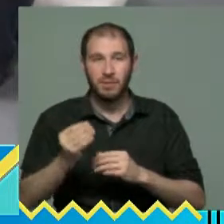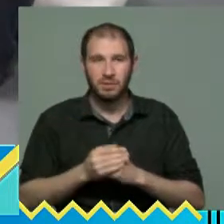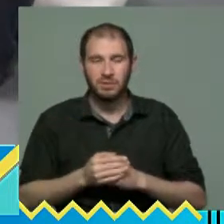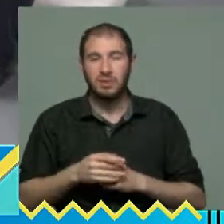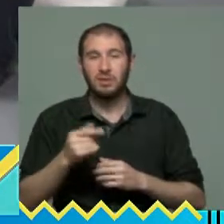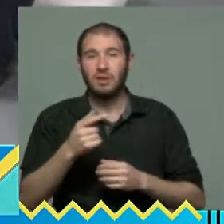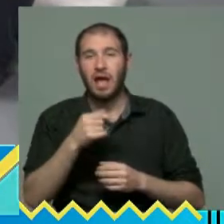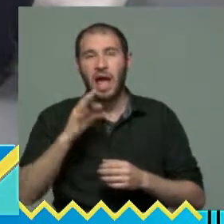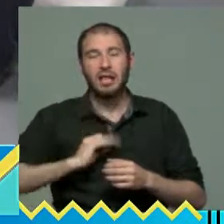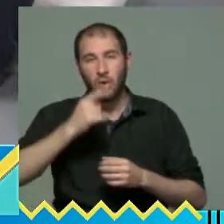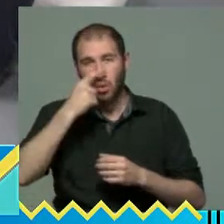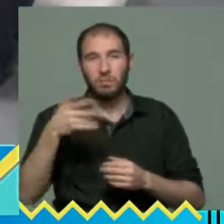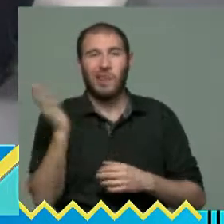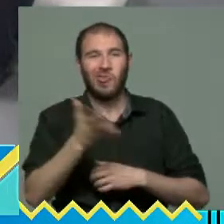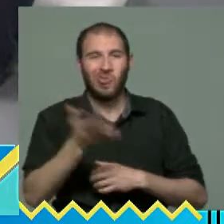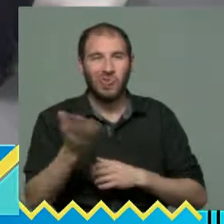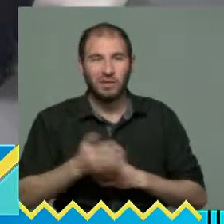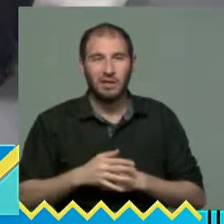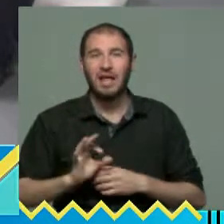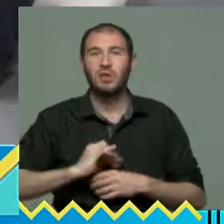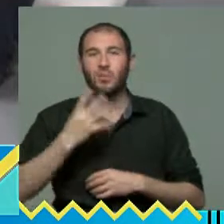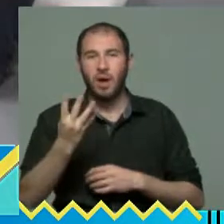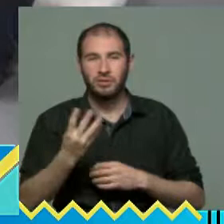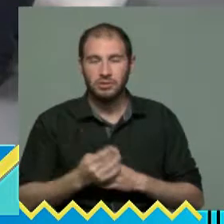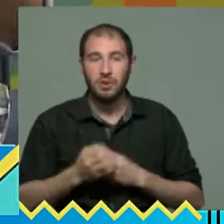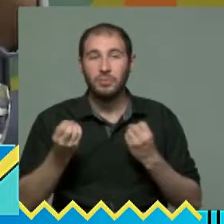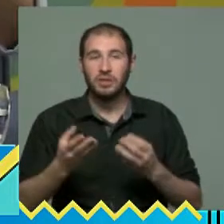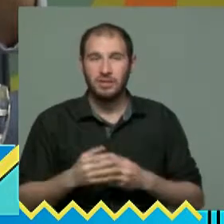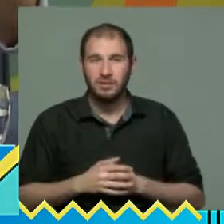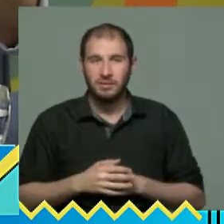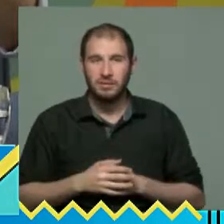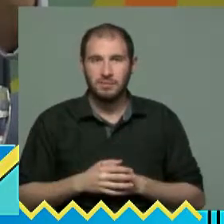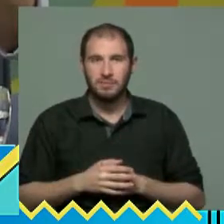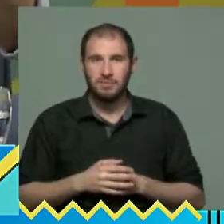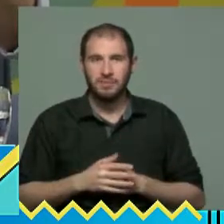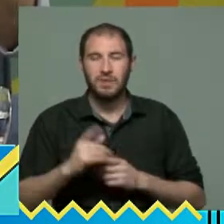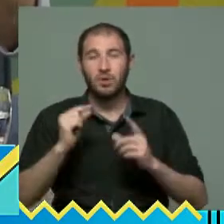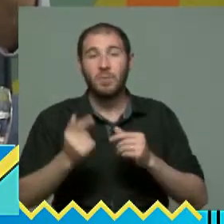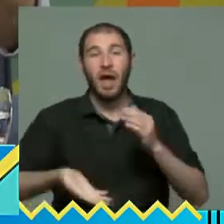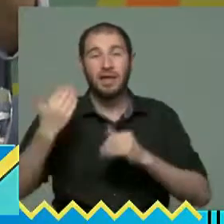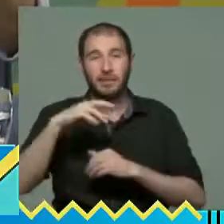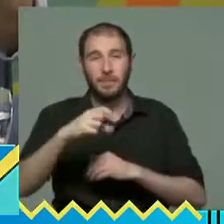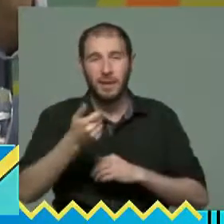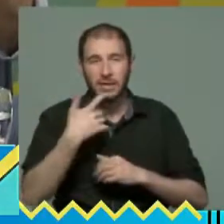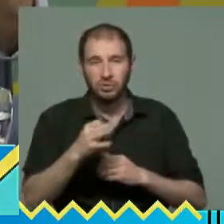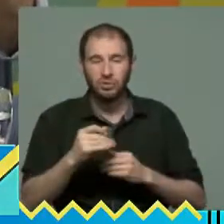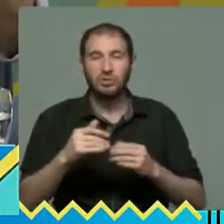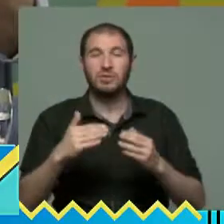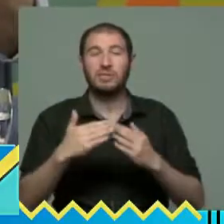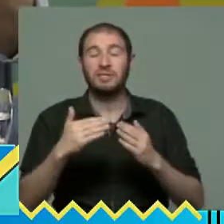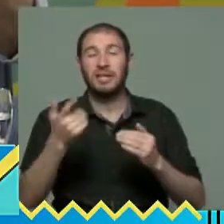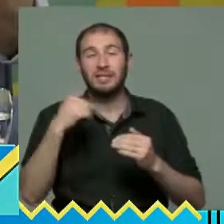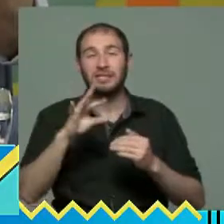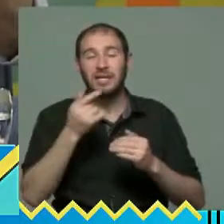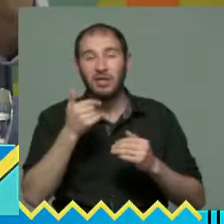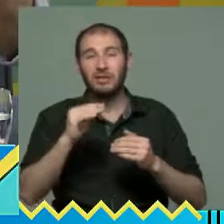durante todos los últimos años. En realidad lo obstruyó los 4 años. Porque tenía yo digo, con los números anteriores de las PASO, la mayoría legislativa la perdía